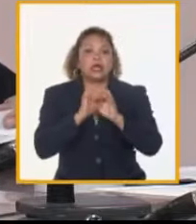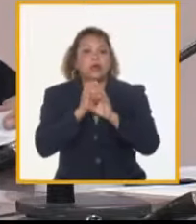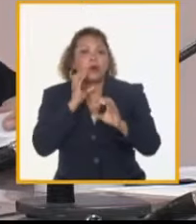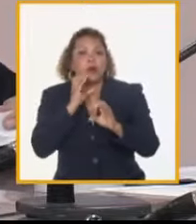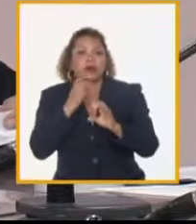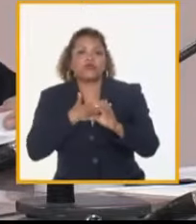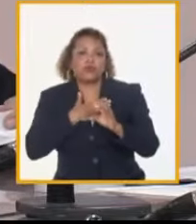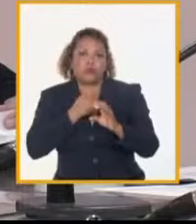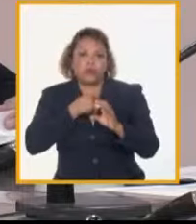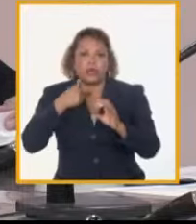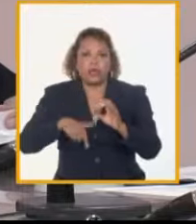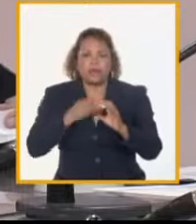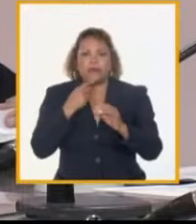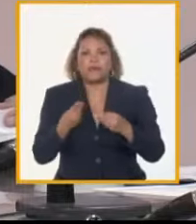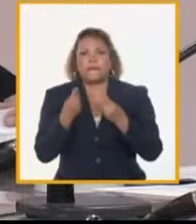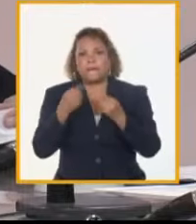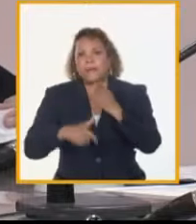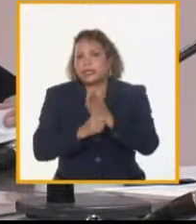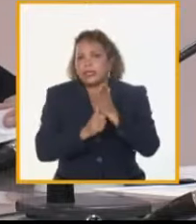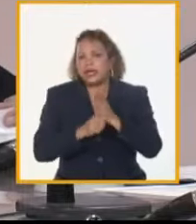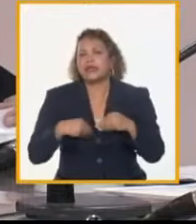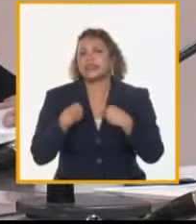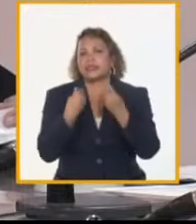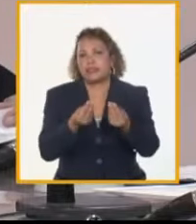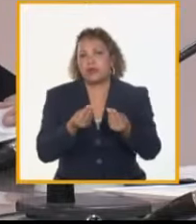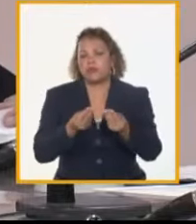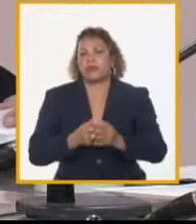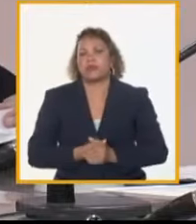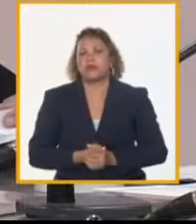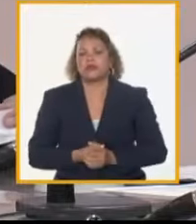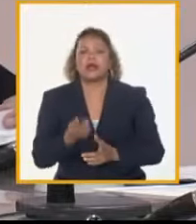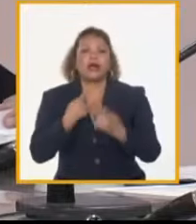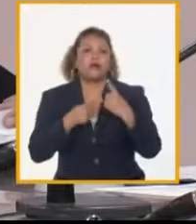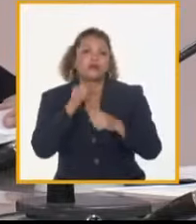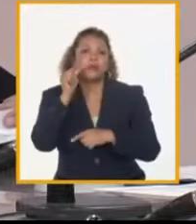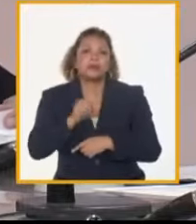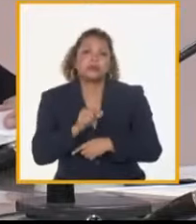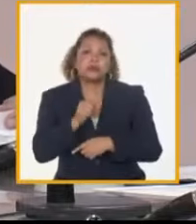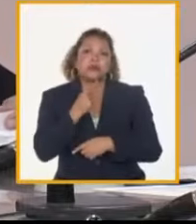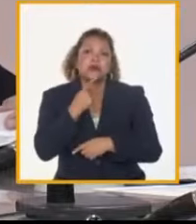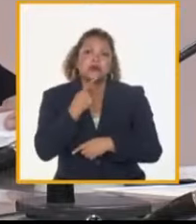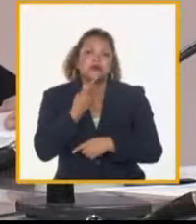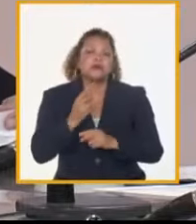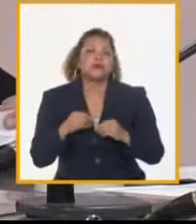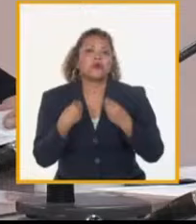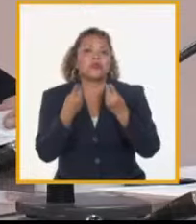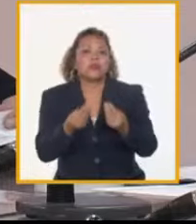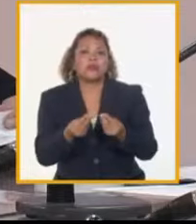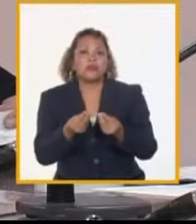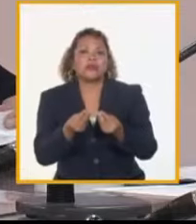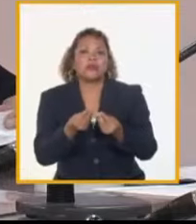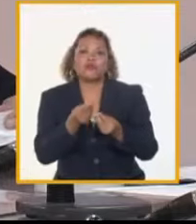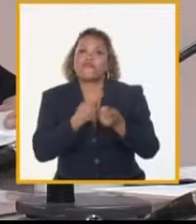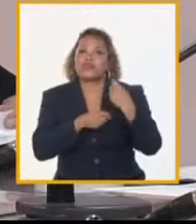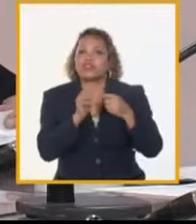guaguas vacías de la terminal de ómnibus porque había personas que compraron el pasaje, no lo reintegraron y ese pasaje no se